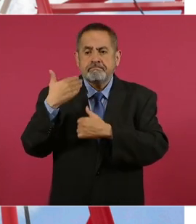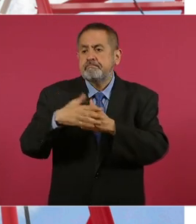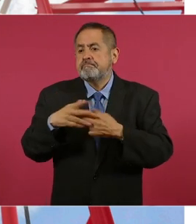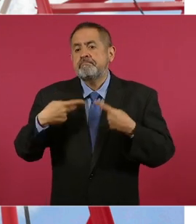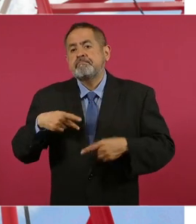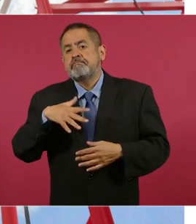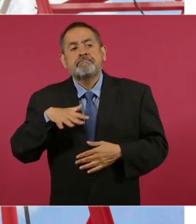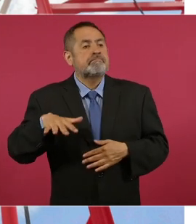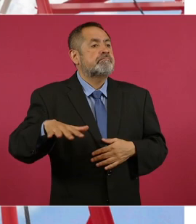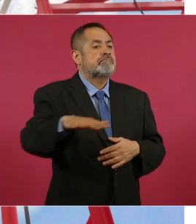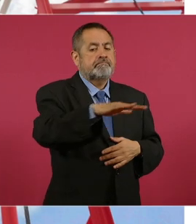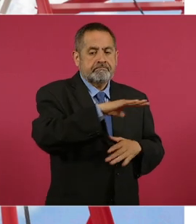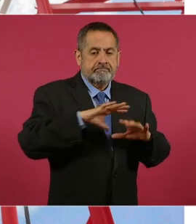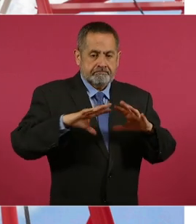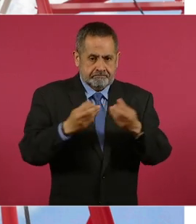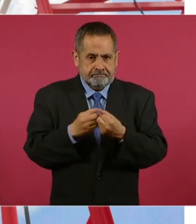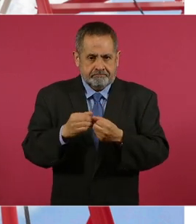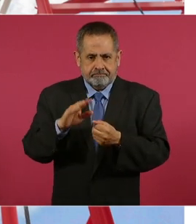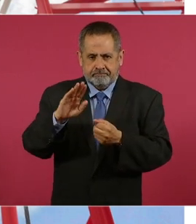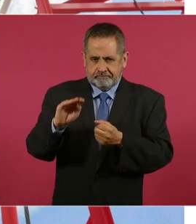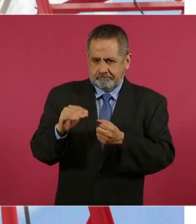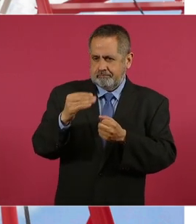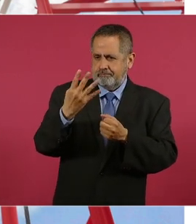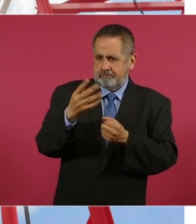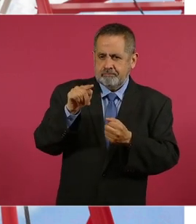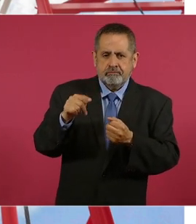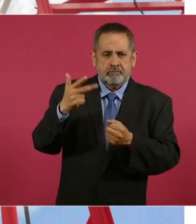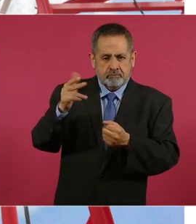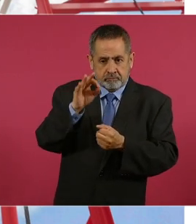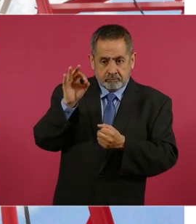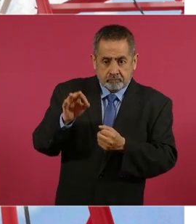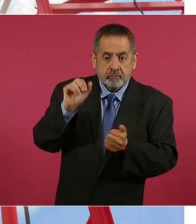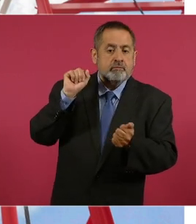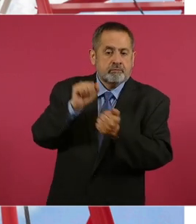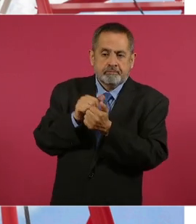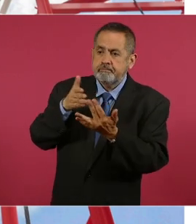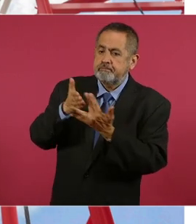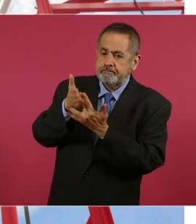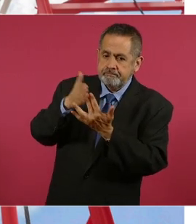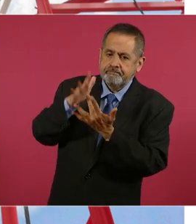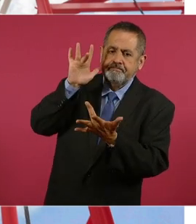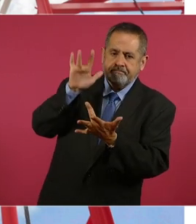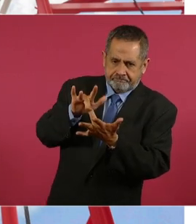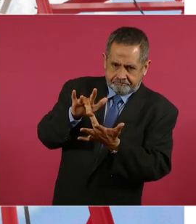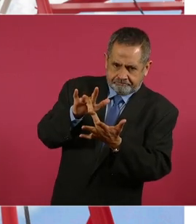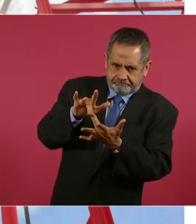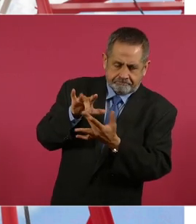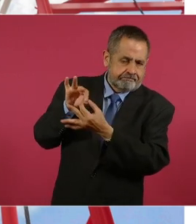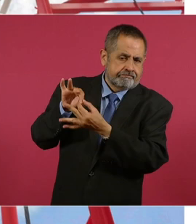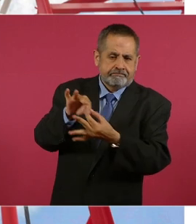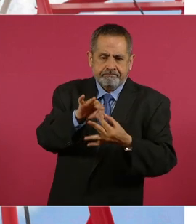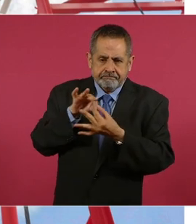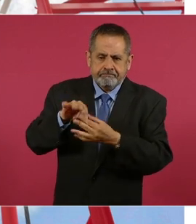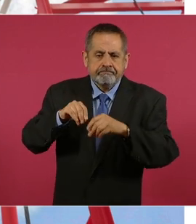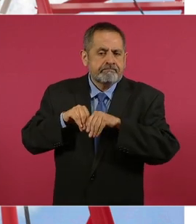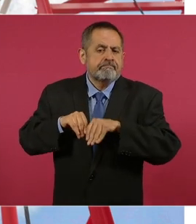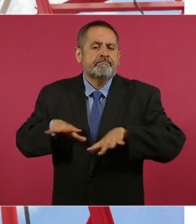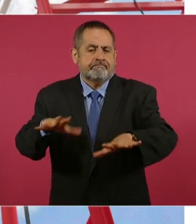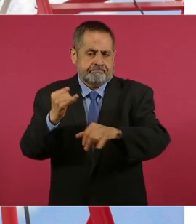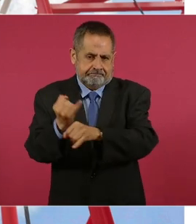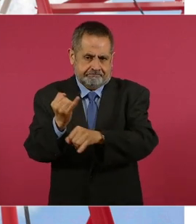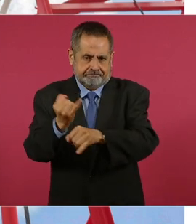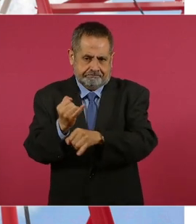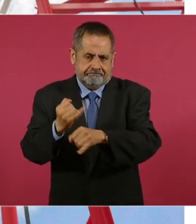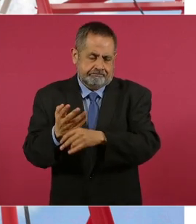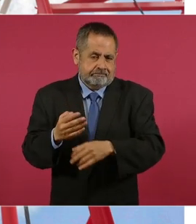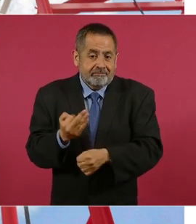población que está en ese 94.8% tenga acceso a este gran despliegue de infraestructura que se está